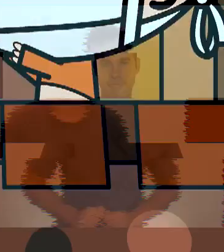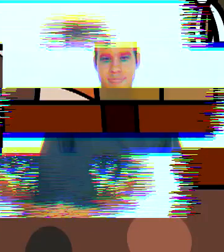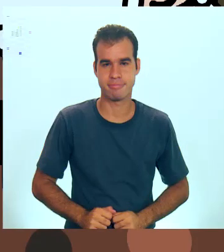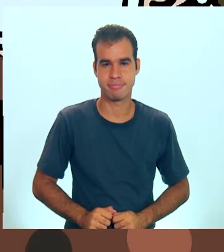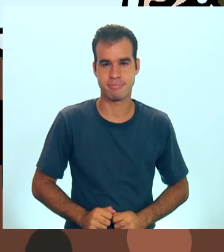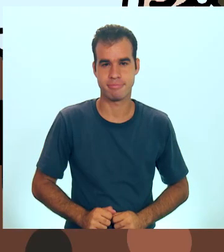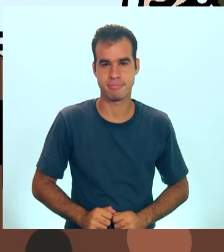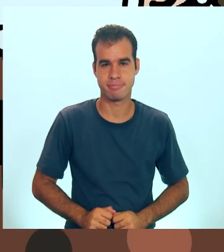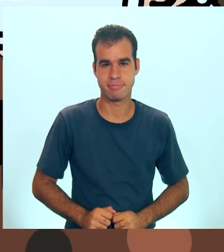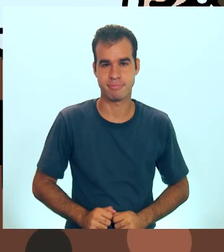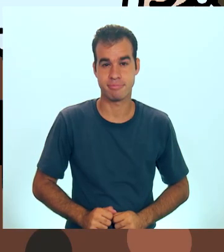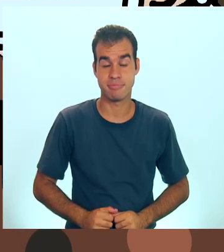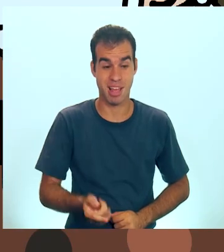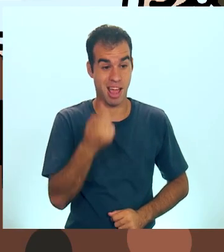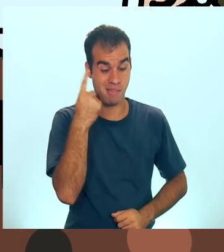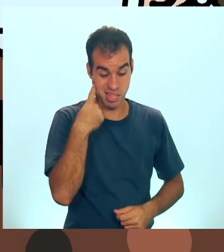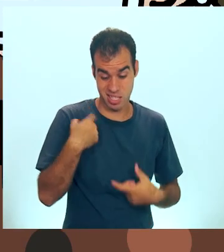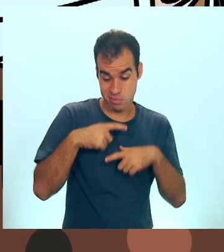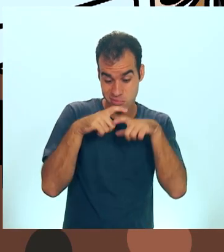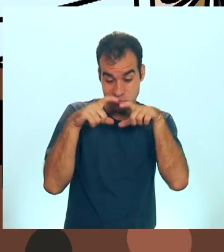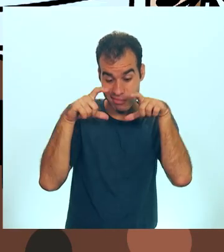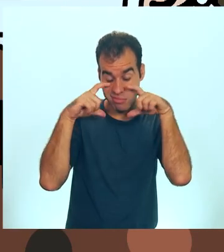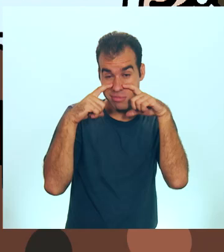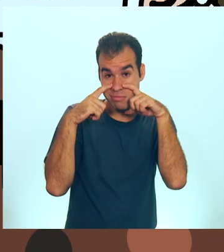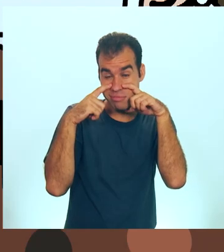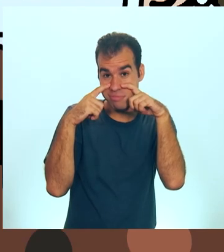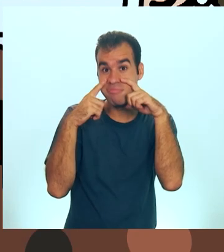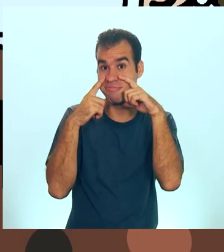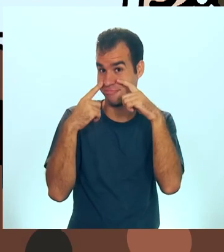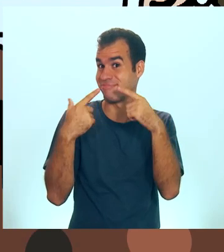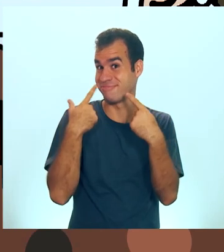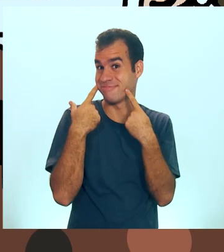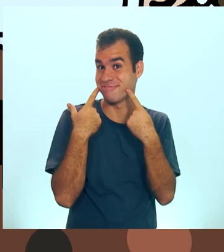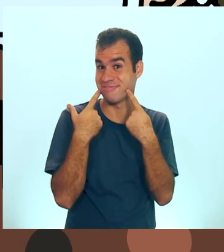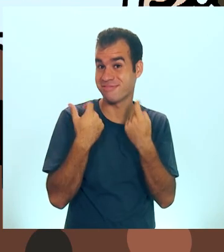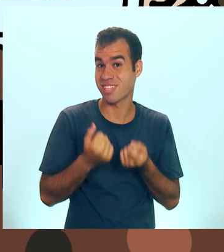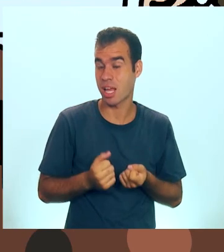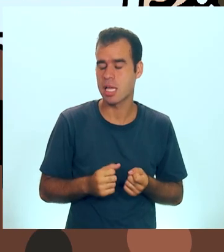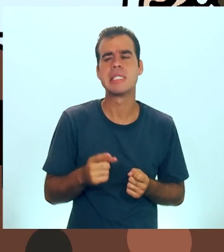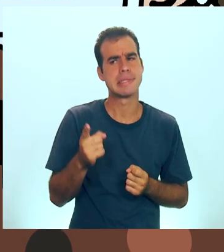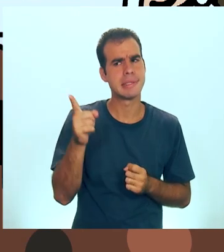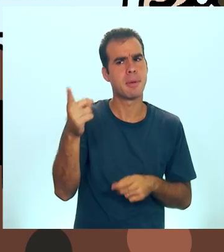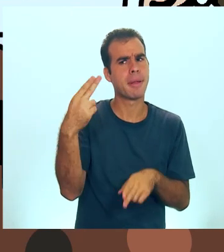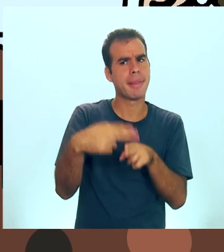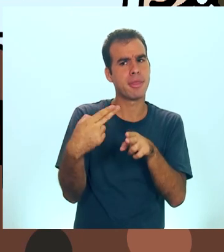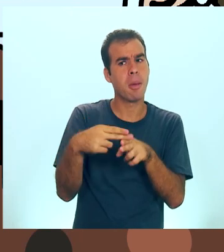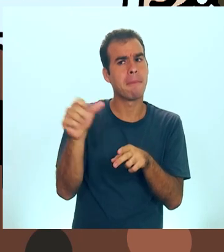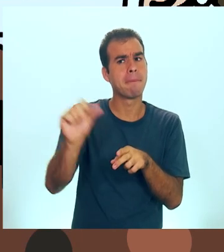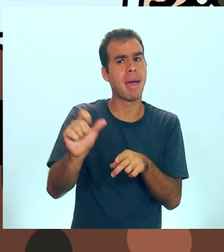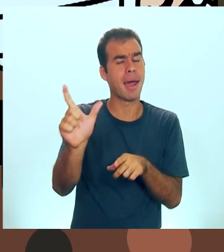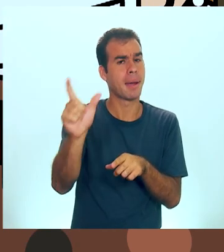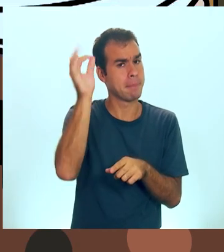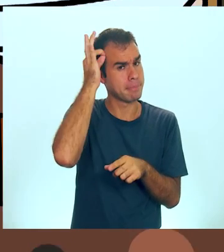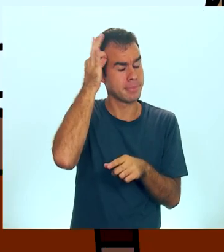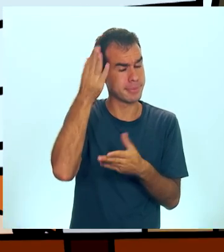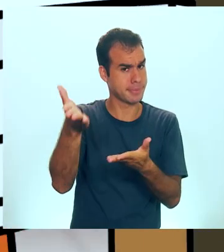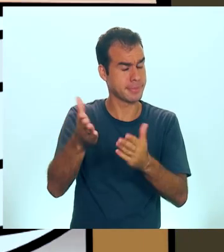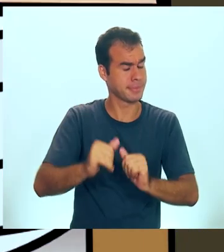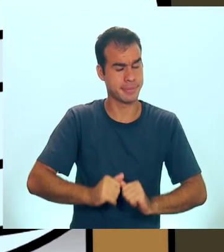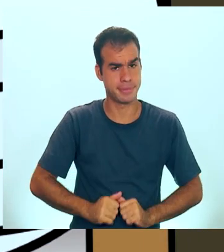Yoruma, ¿viste mi naso trabuco? Muy bien, pero se dice nasobuco.